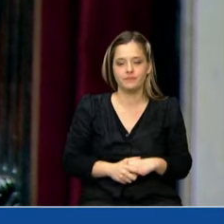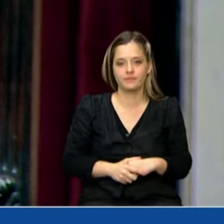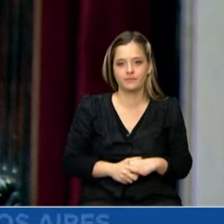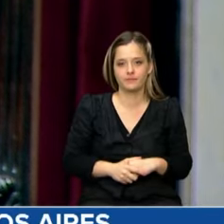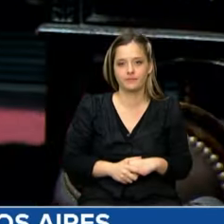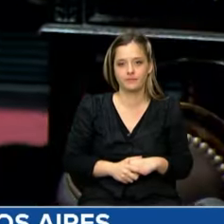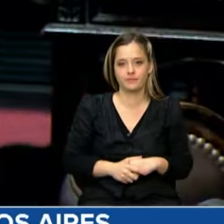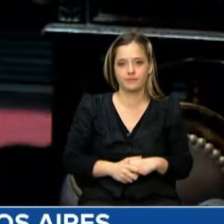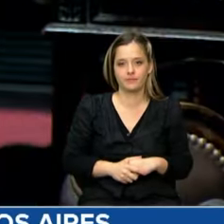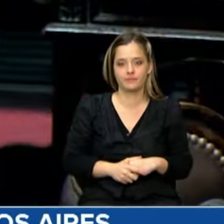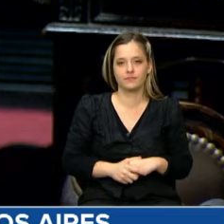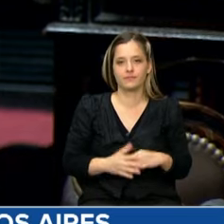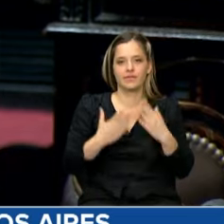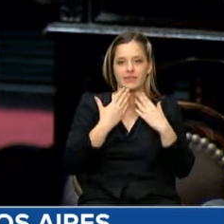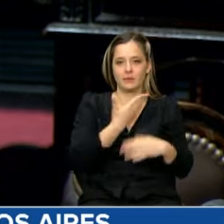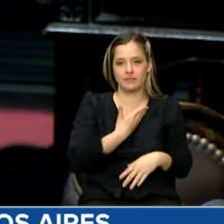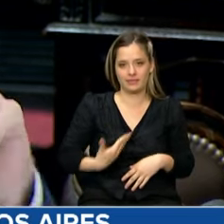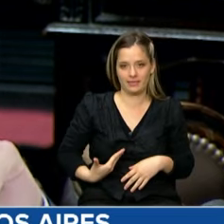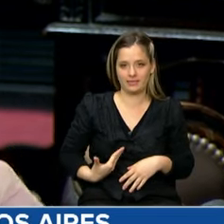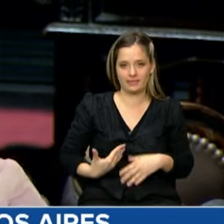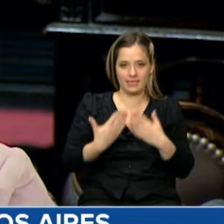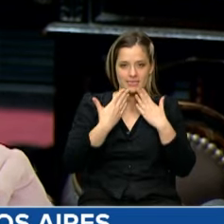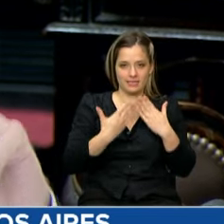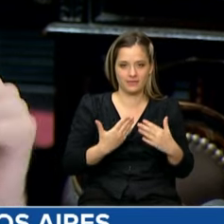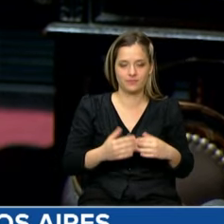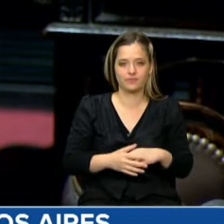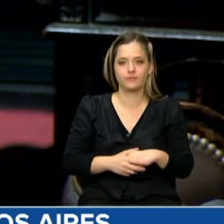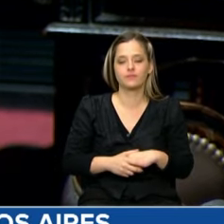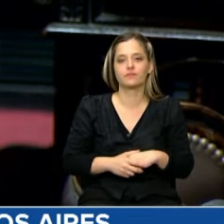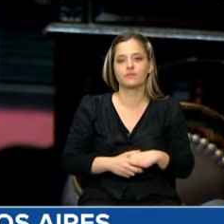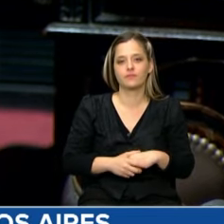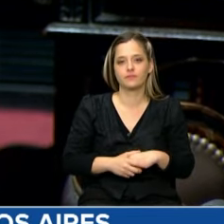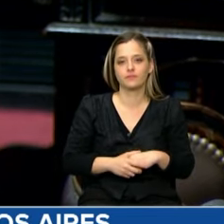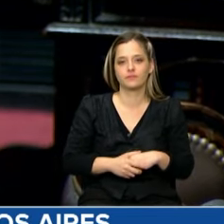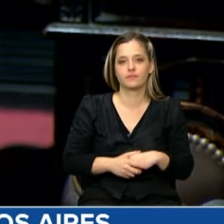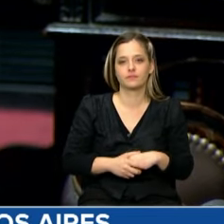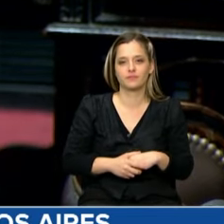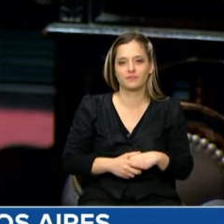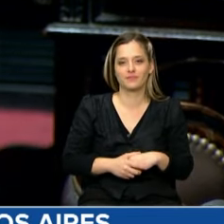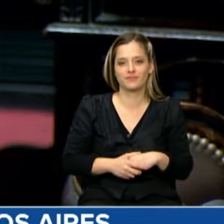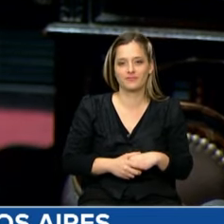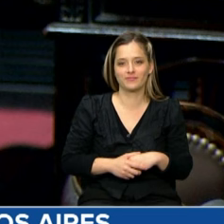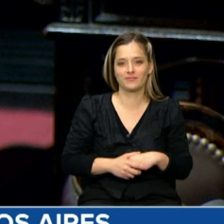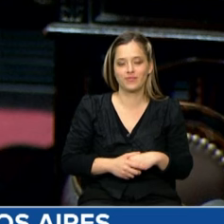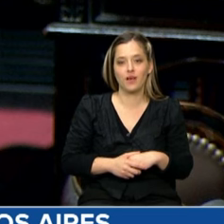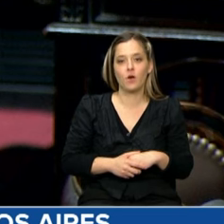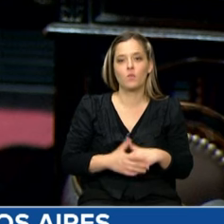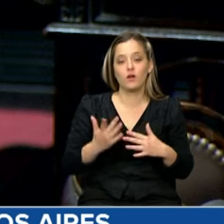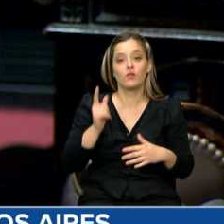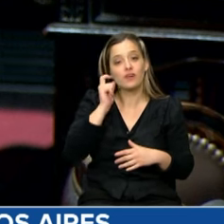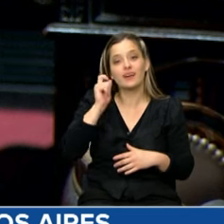López Gracias presidente por empezar queremos exportar